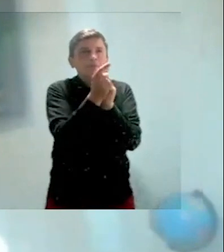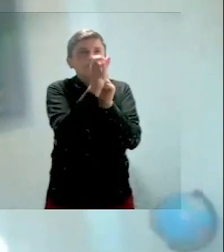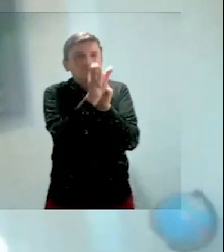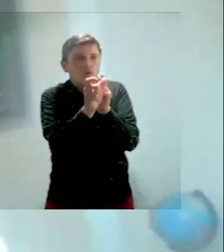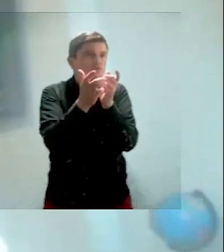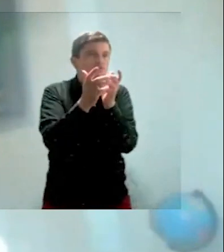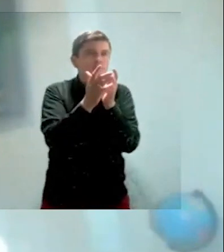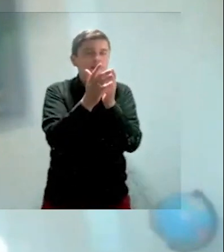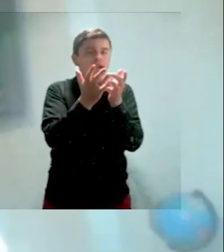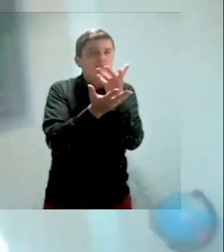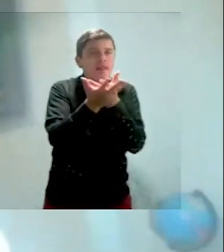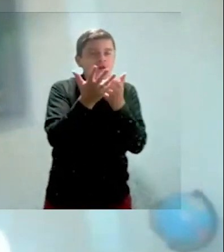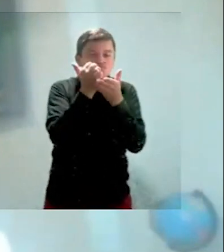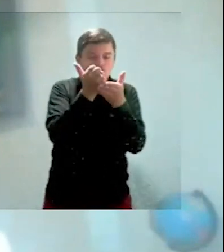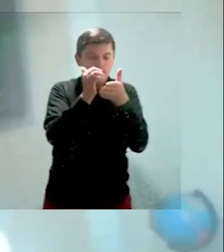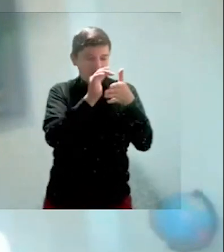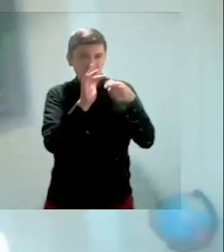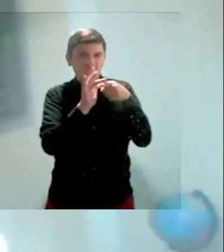simplemente estaba afectando